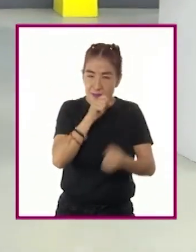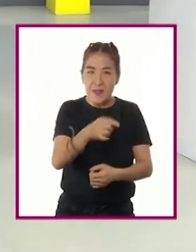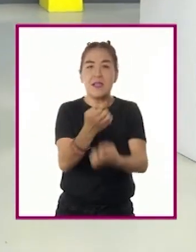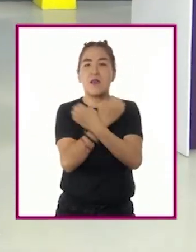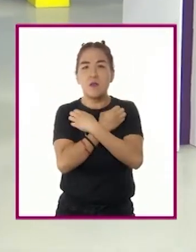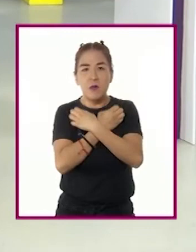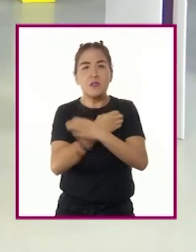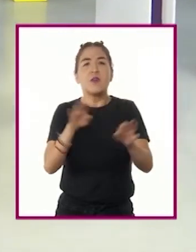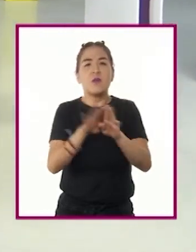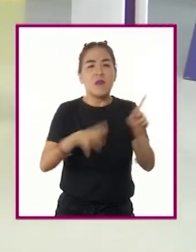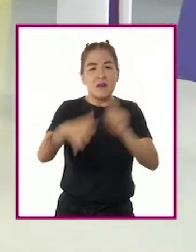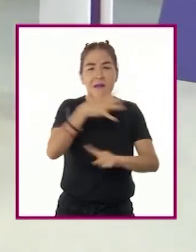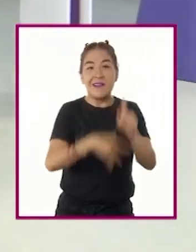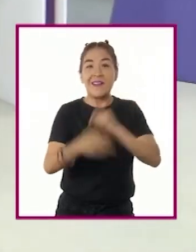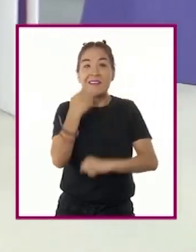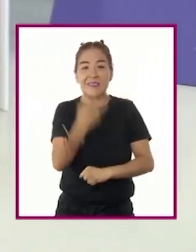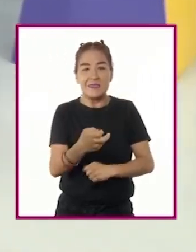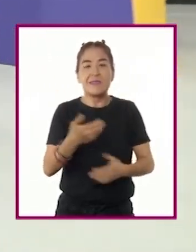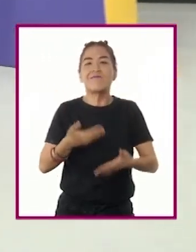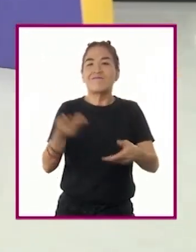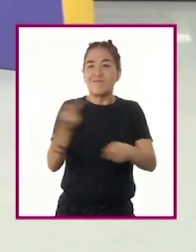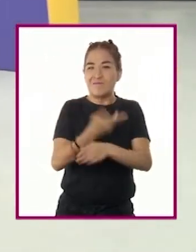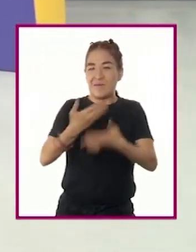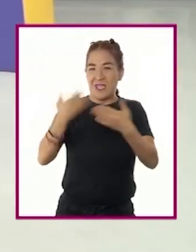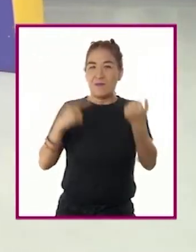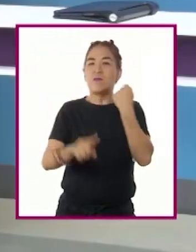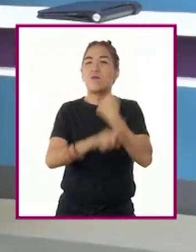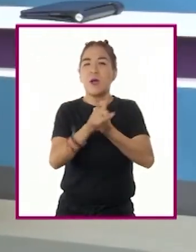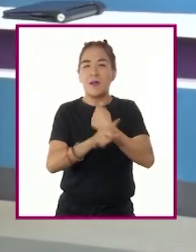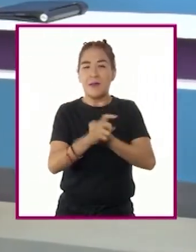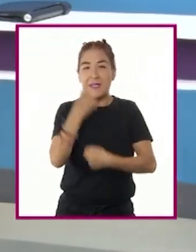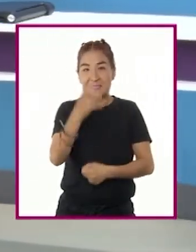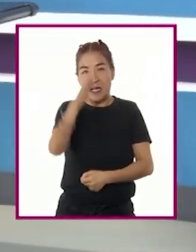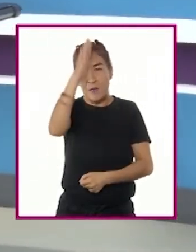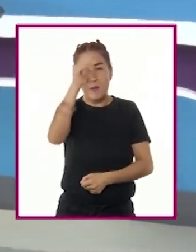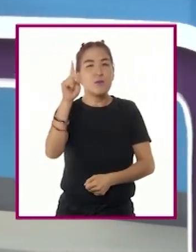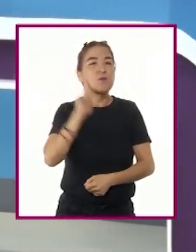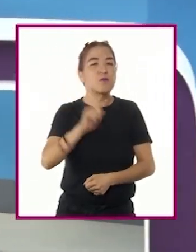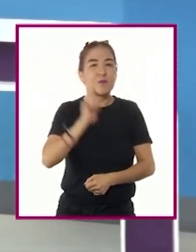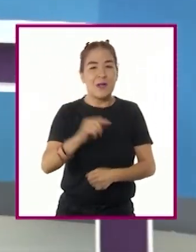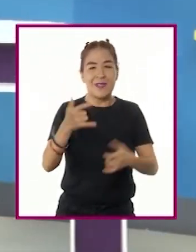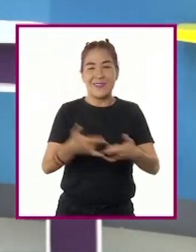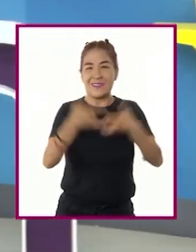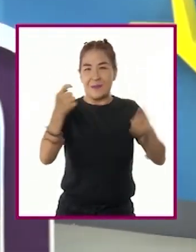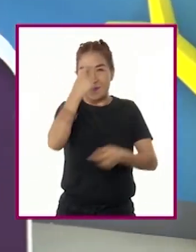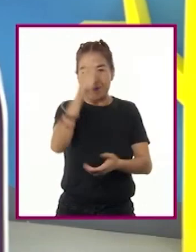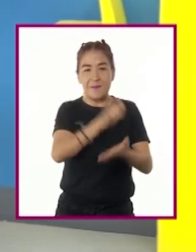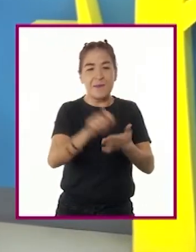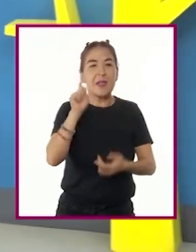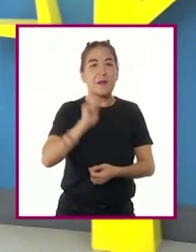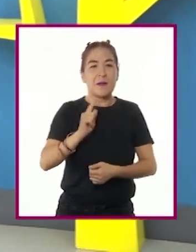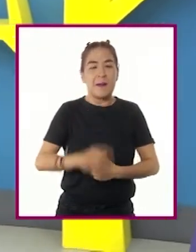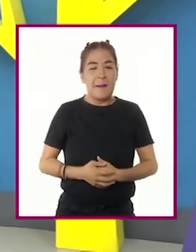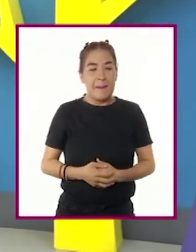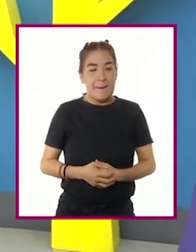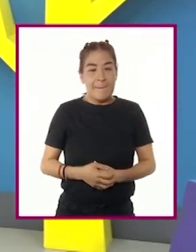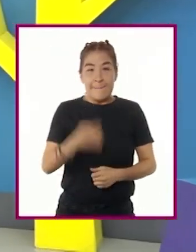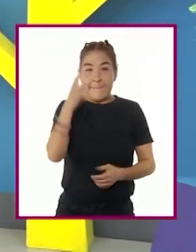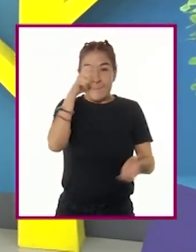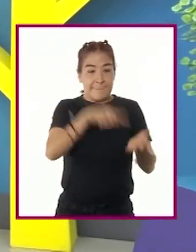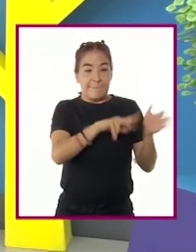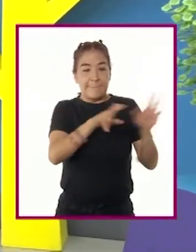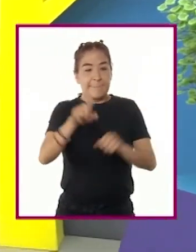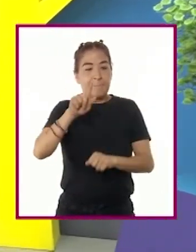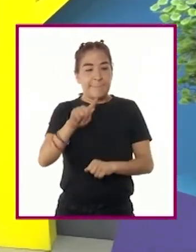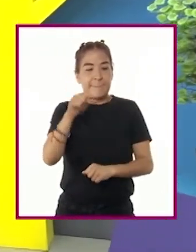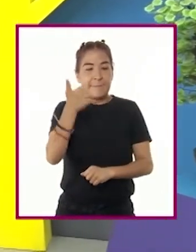salud pública en la centuria pasada. De acuerdo con la historiadora Elisa Speckman, en 1876,